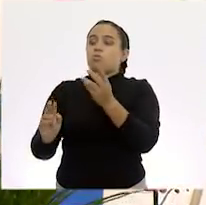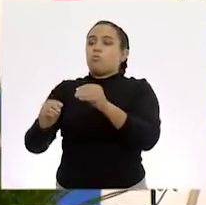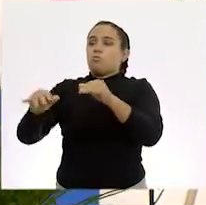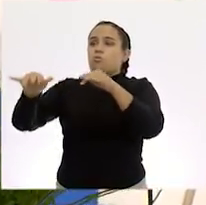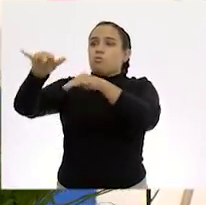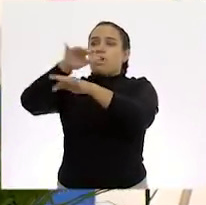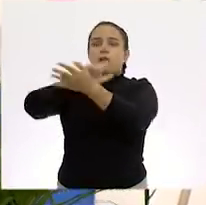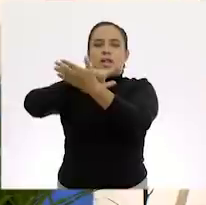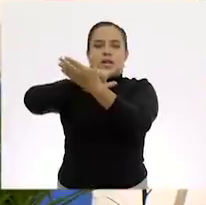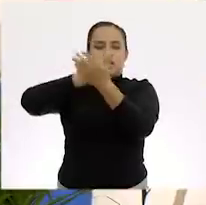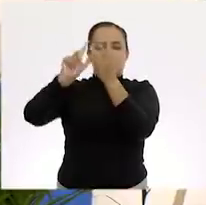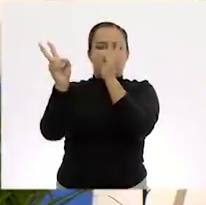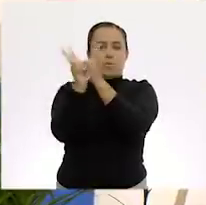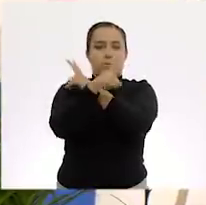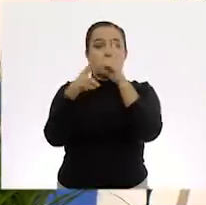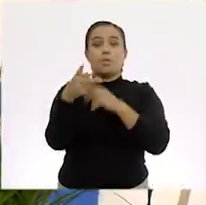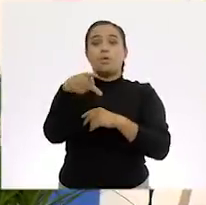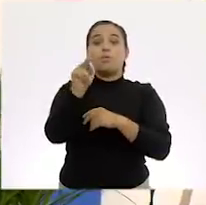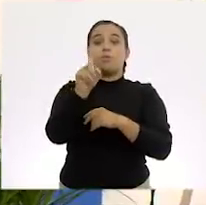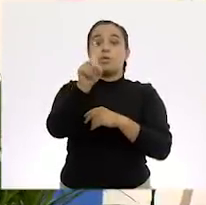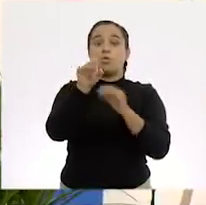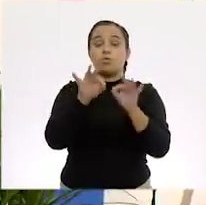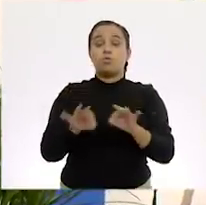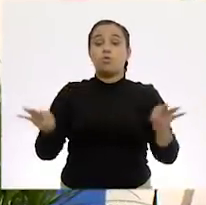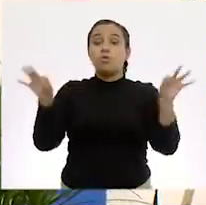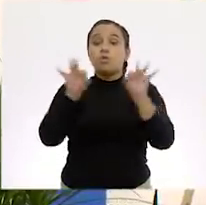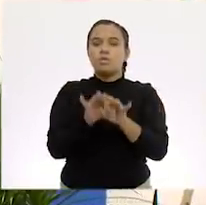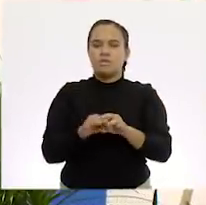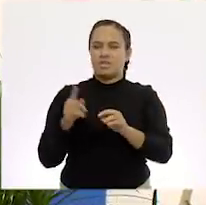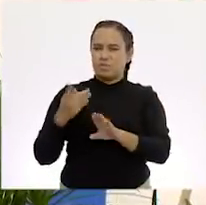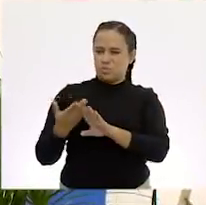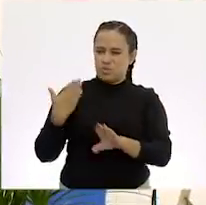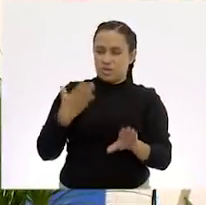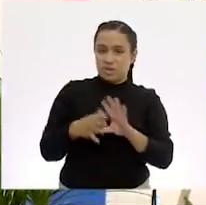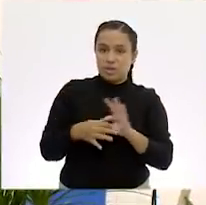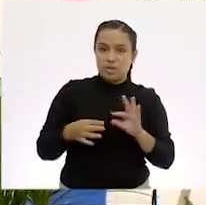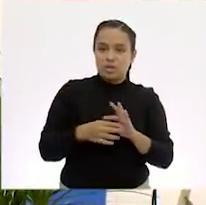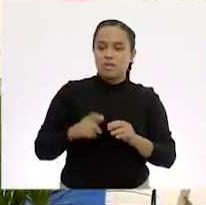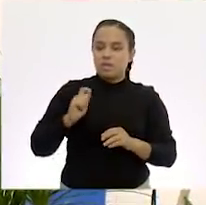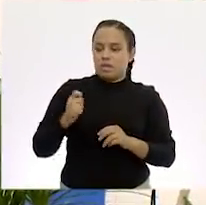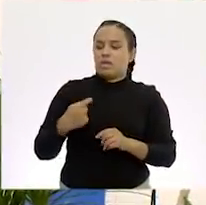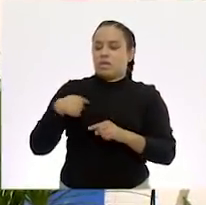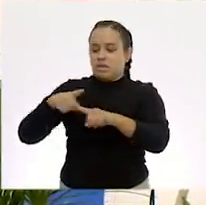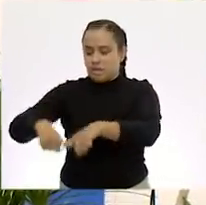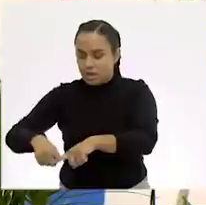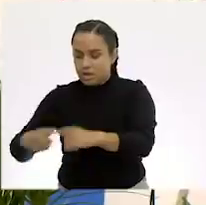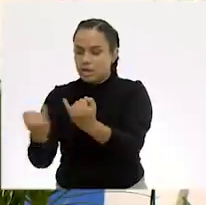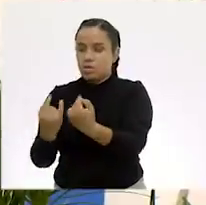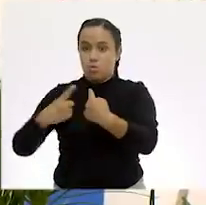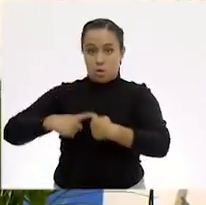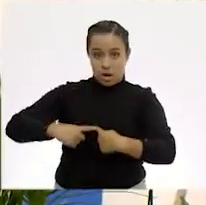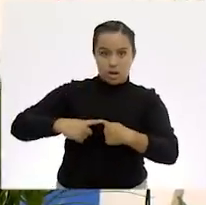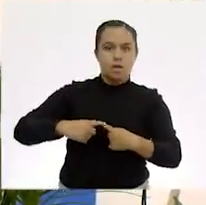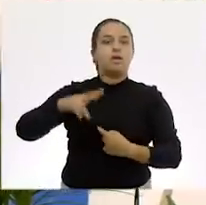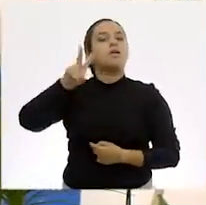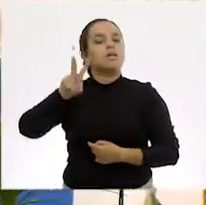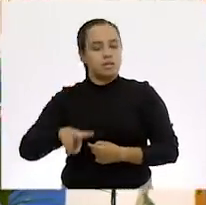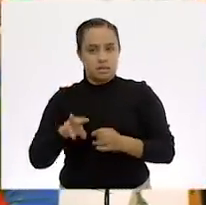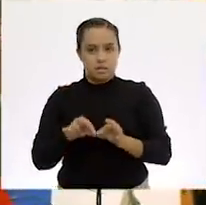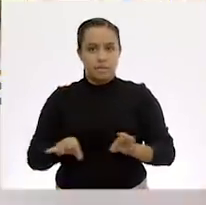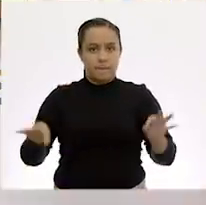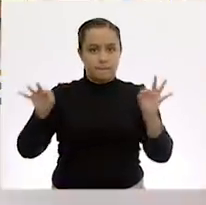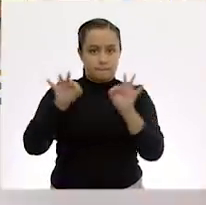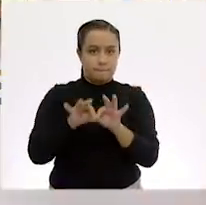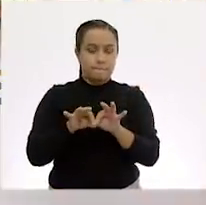pero hay otro punto importante, Ruth. Cuando mencionaste que todos dependemos de todos, esto es muy cierto. Por